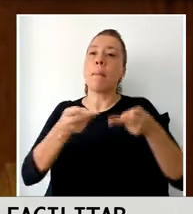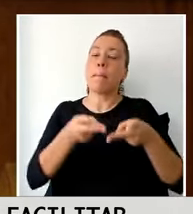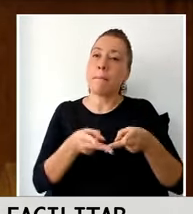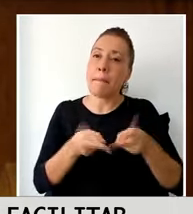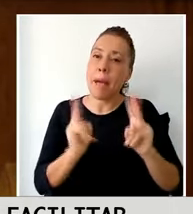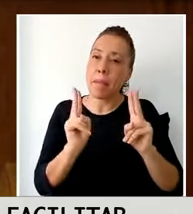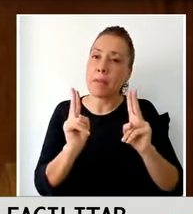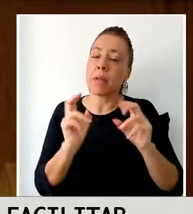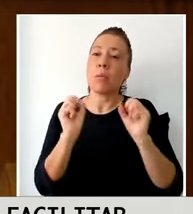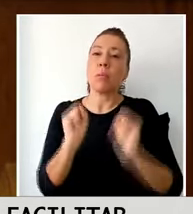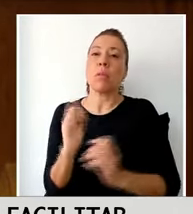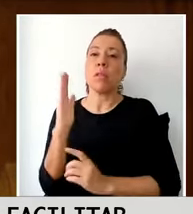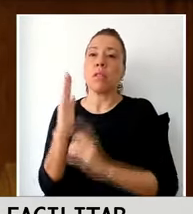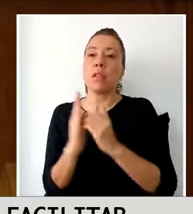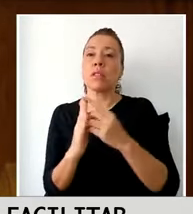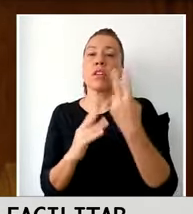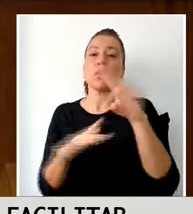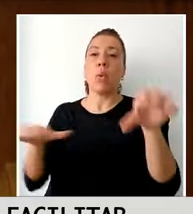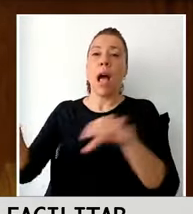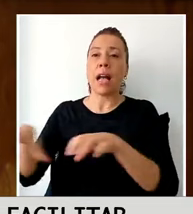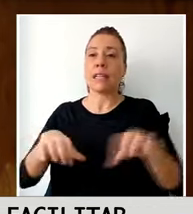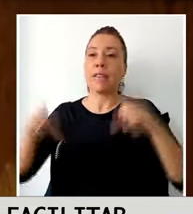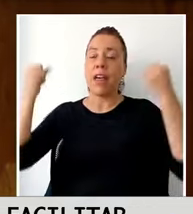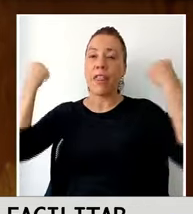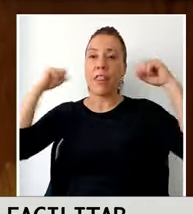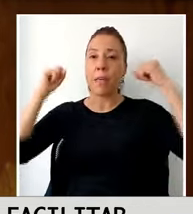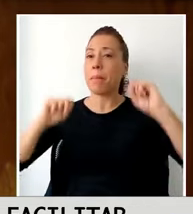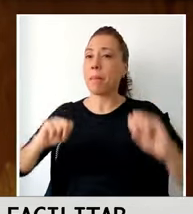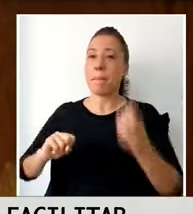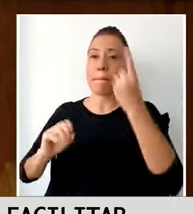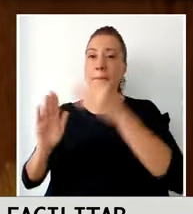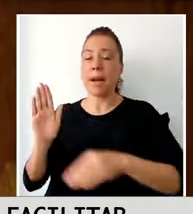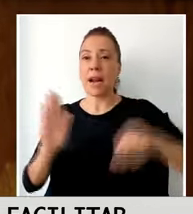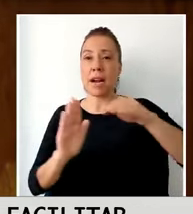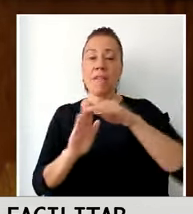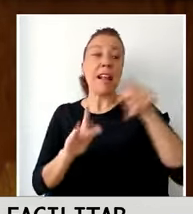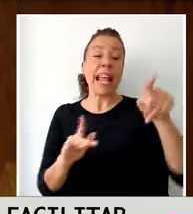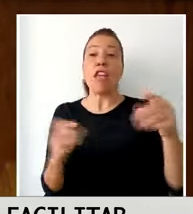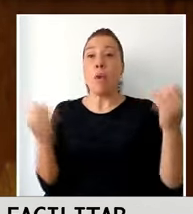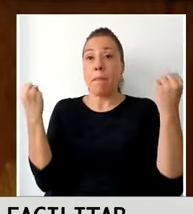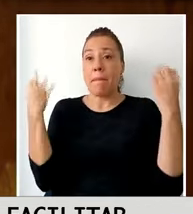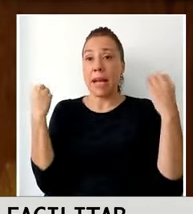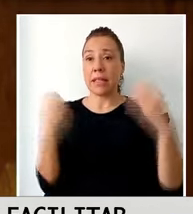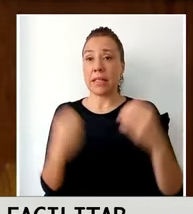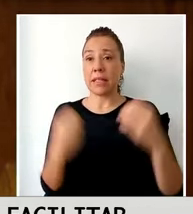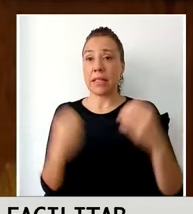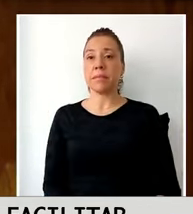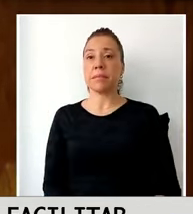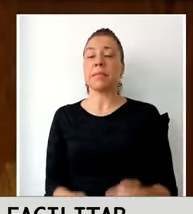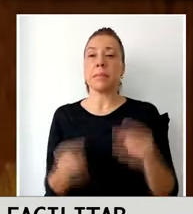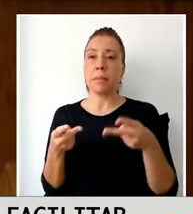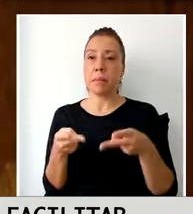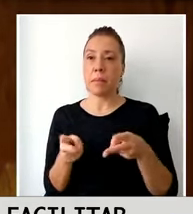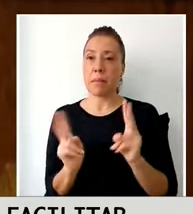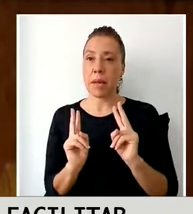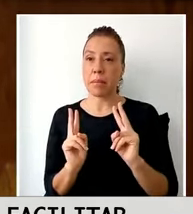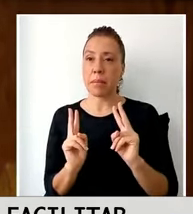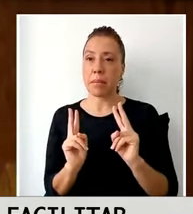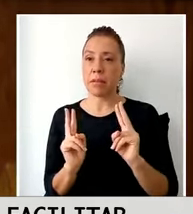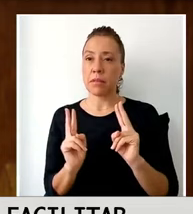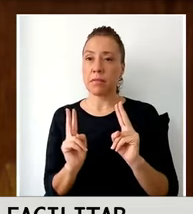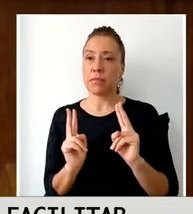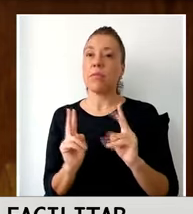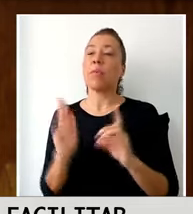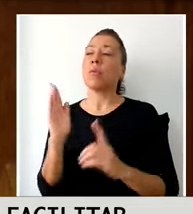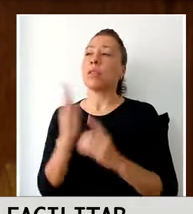de la actividad deportiva de alto rendimiento que practican permitiéndoles un desempeño eficiente en